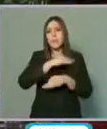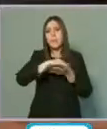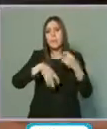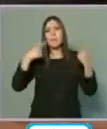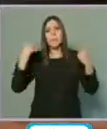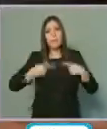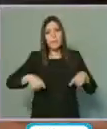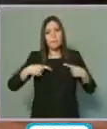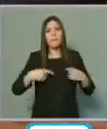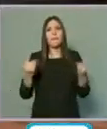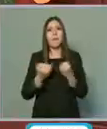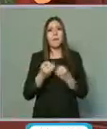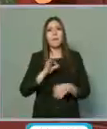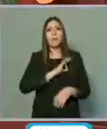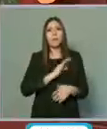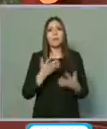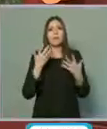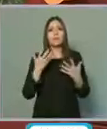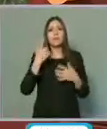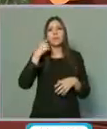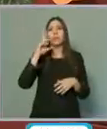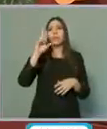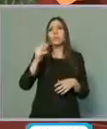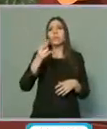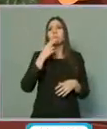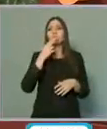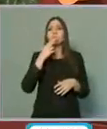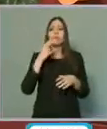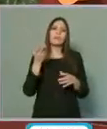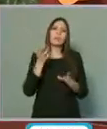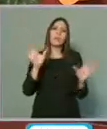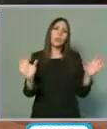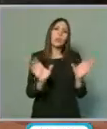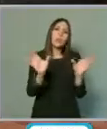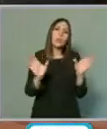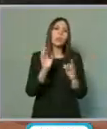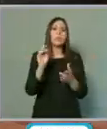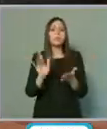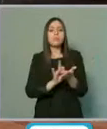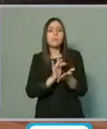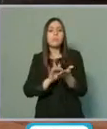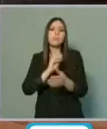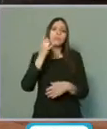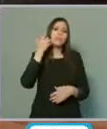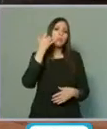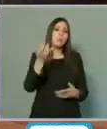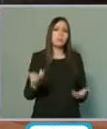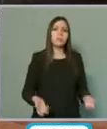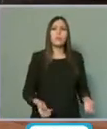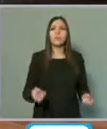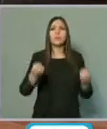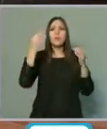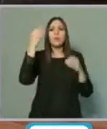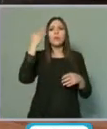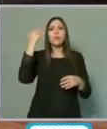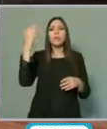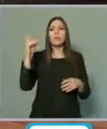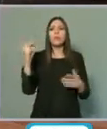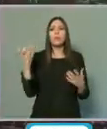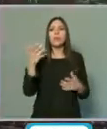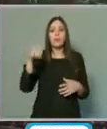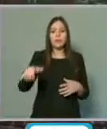mismos hacer lo posible para no depender de un aparato. A ver, les voy a preguntar. A ver. ¿Hace cuánto no levantan ustedes